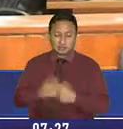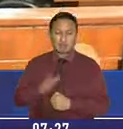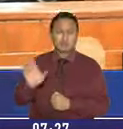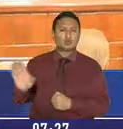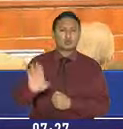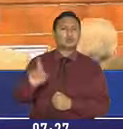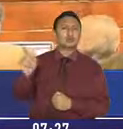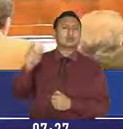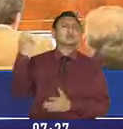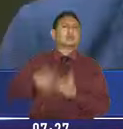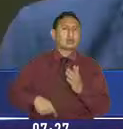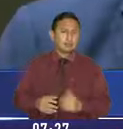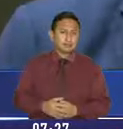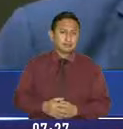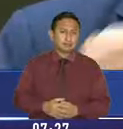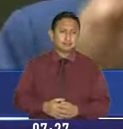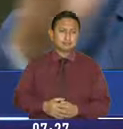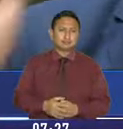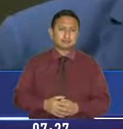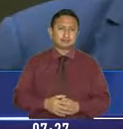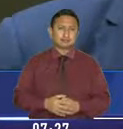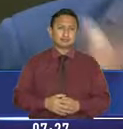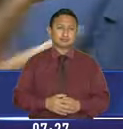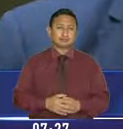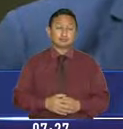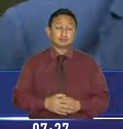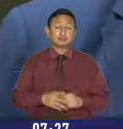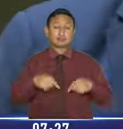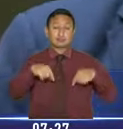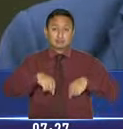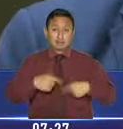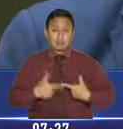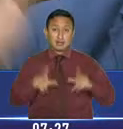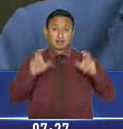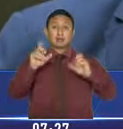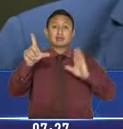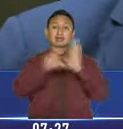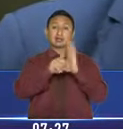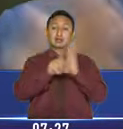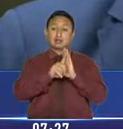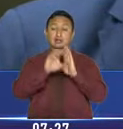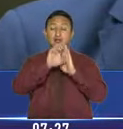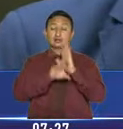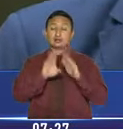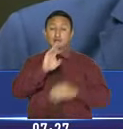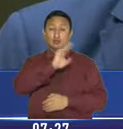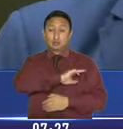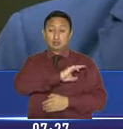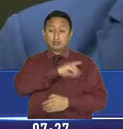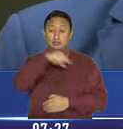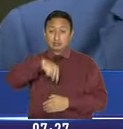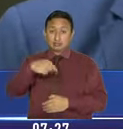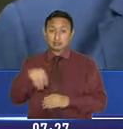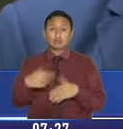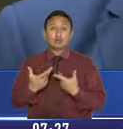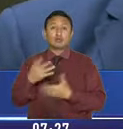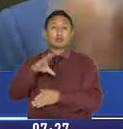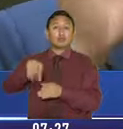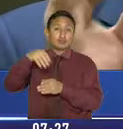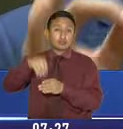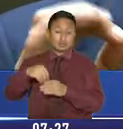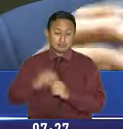además haciendo el marco jurídico respectivo, tanto en el Código Municipal como el reglamento del fondo, que tienen que identificar cuál tipo de